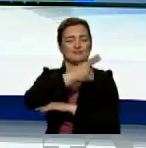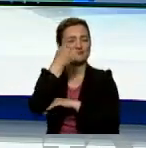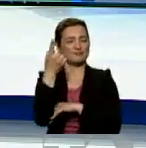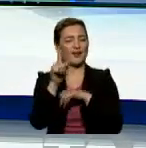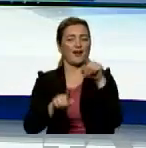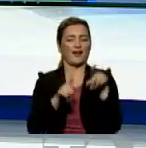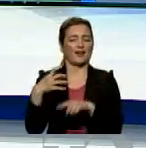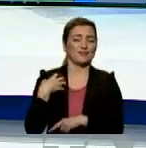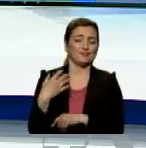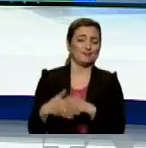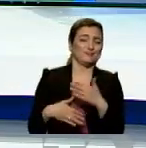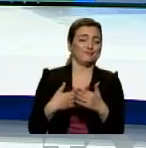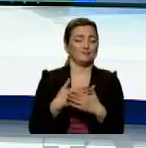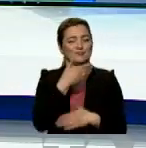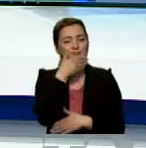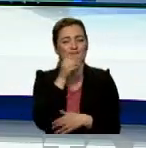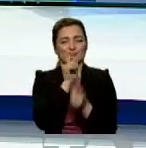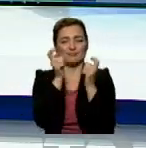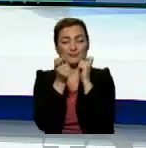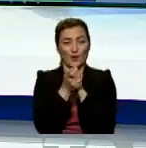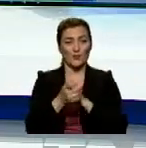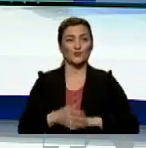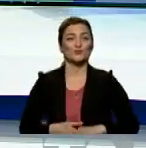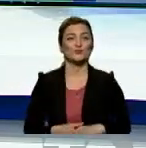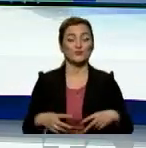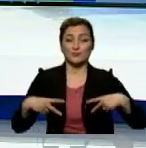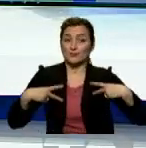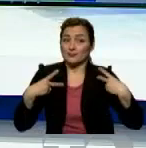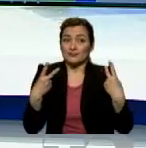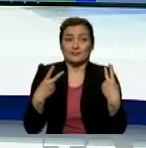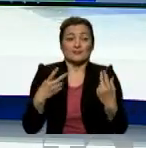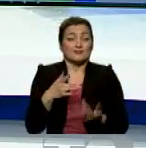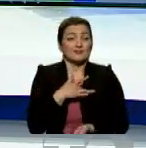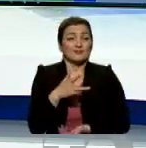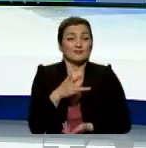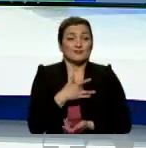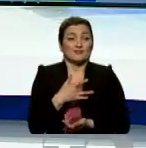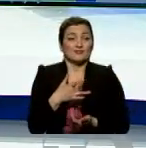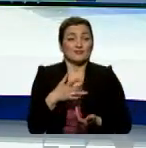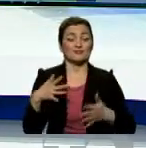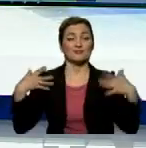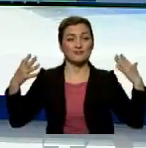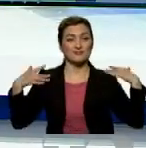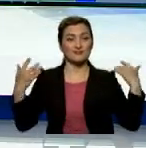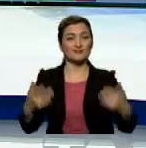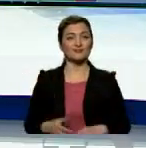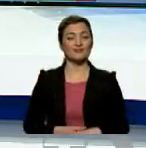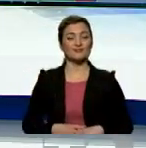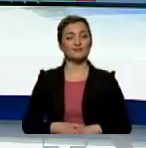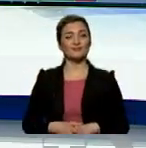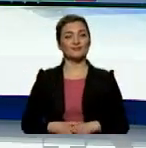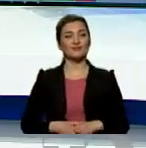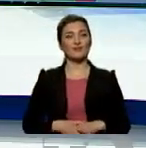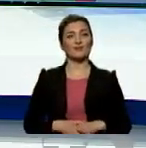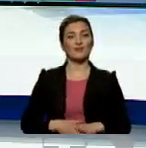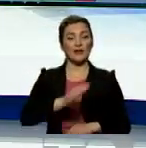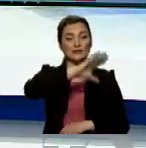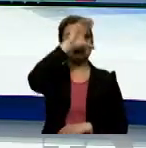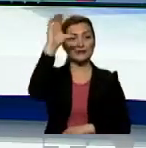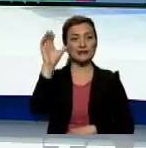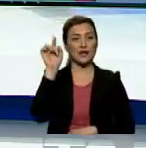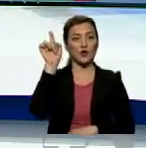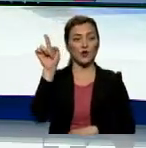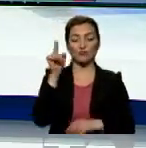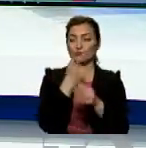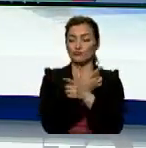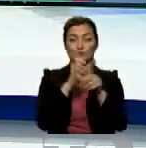nos quejamos por todo, así que mejor tomemos la vida con un poquito más de alegría, Miguel. Tenemos también un cielo bastante despejado